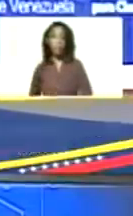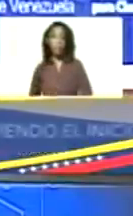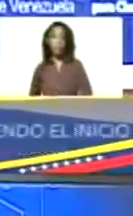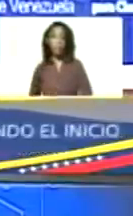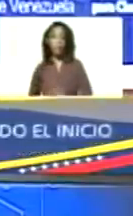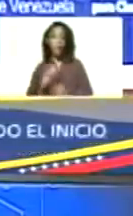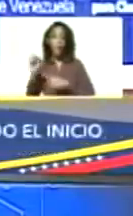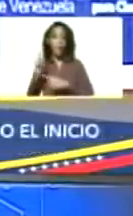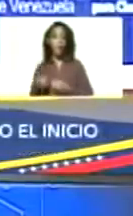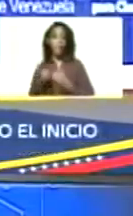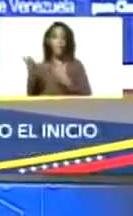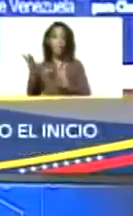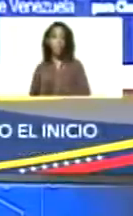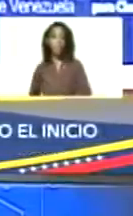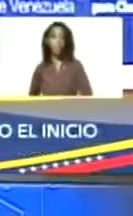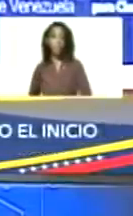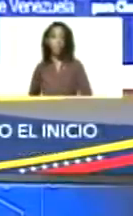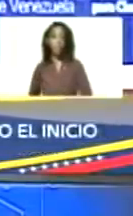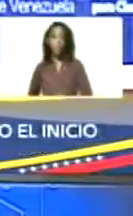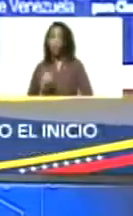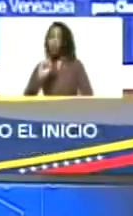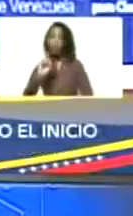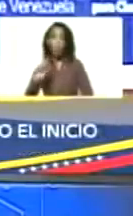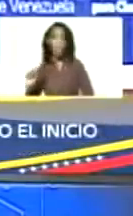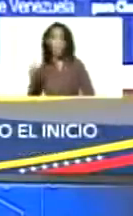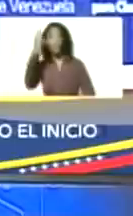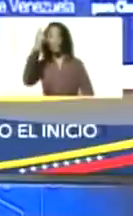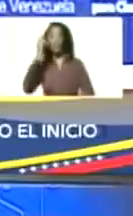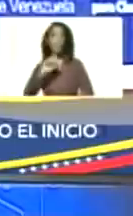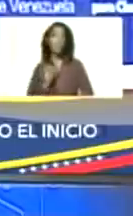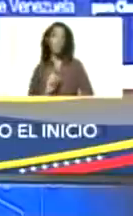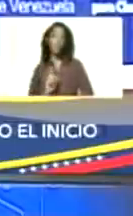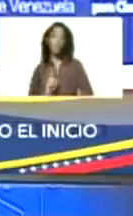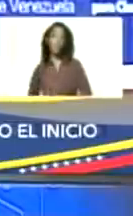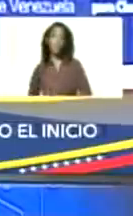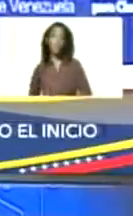con este virus. No es la primera vez